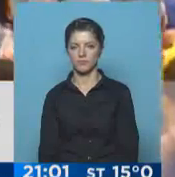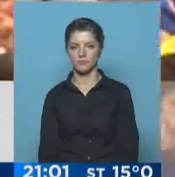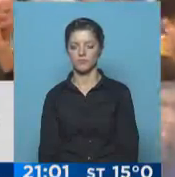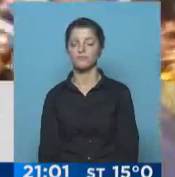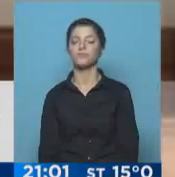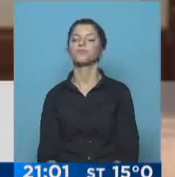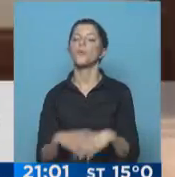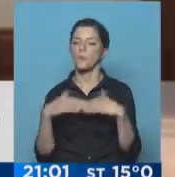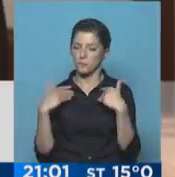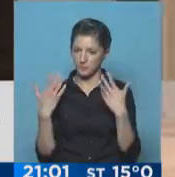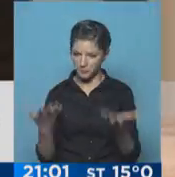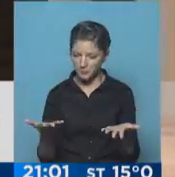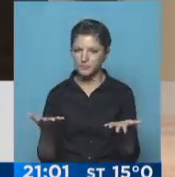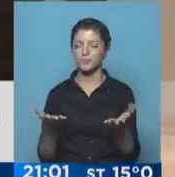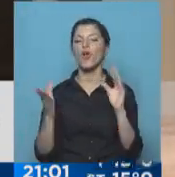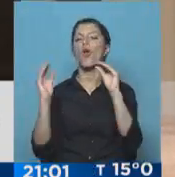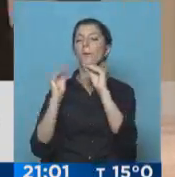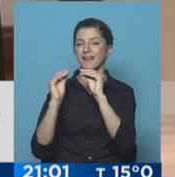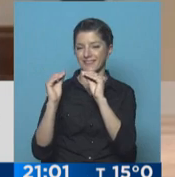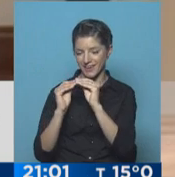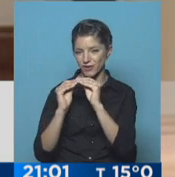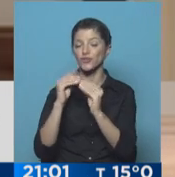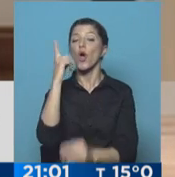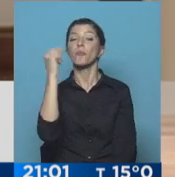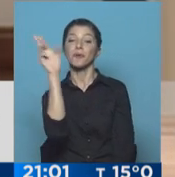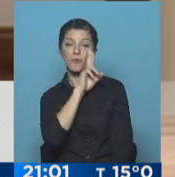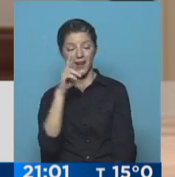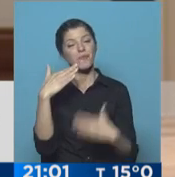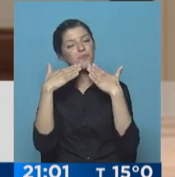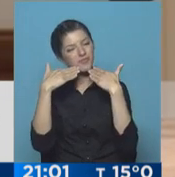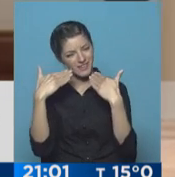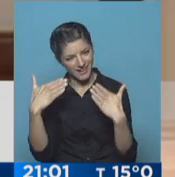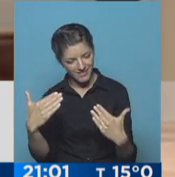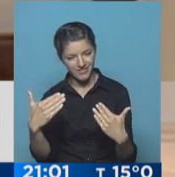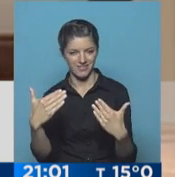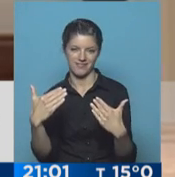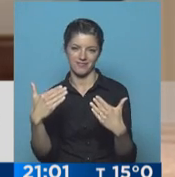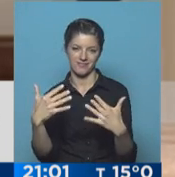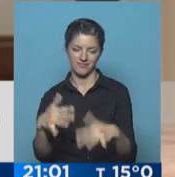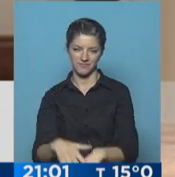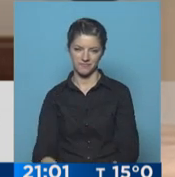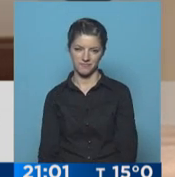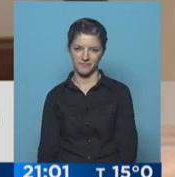Por eso, compañeros y compañeras, muchas gracias.